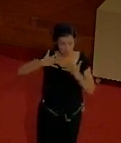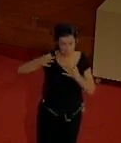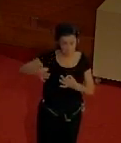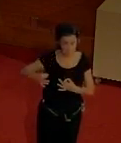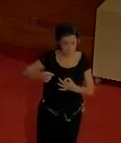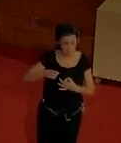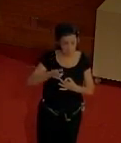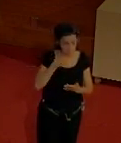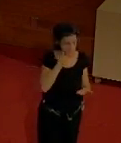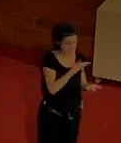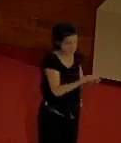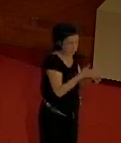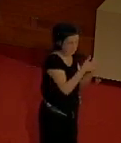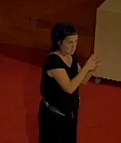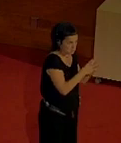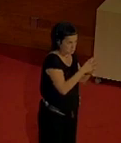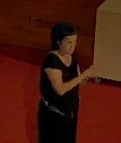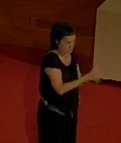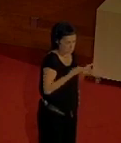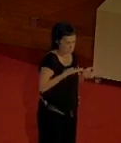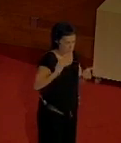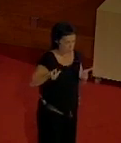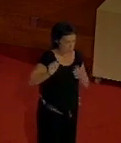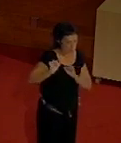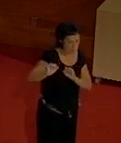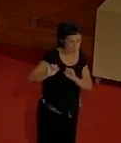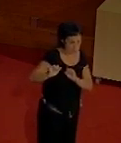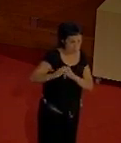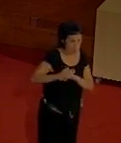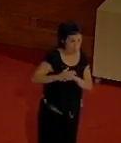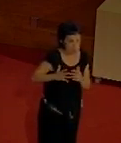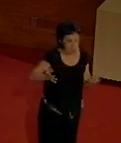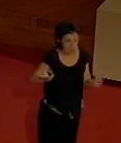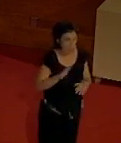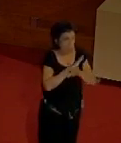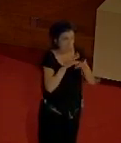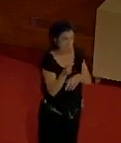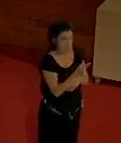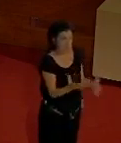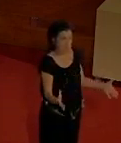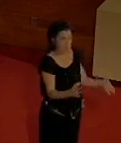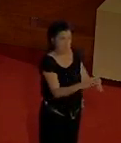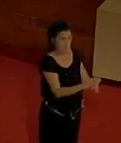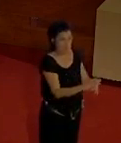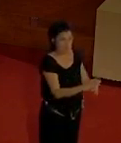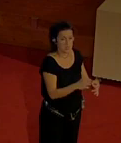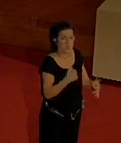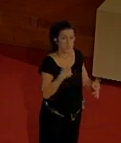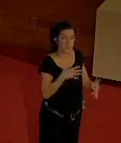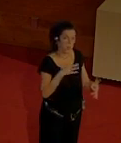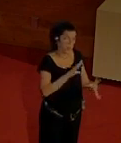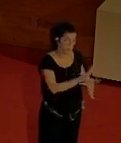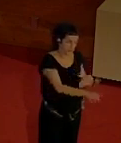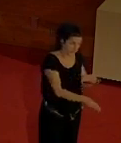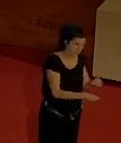contener a China pues evidentemente no si digo eso inmediatamente puedo hacer una nota a pie de página y luego si hay